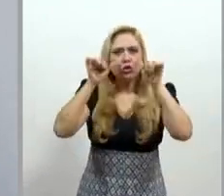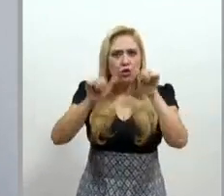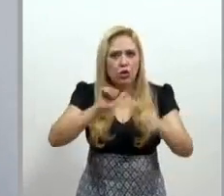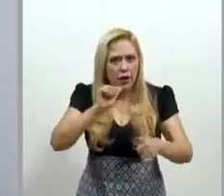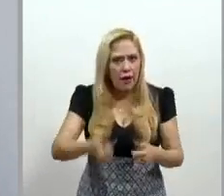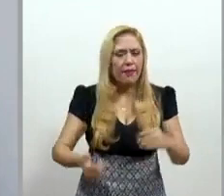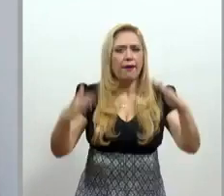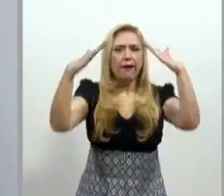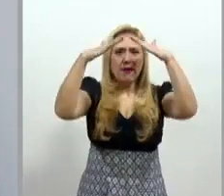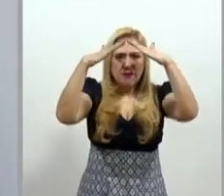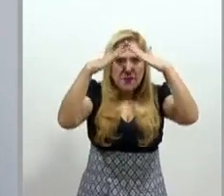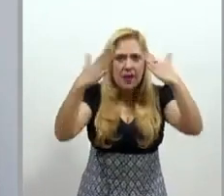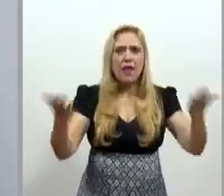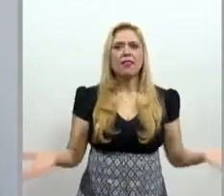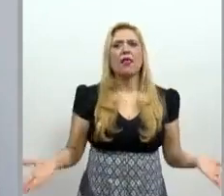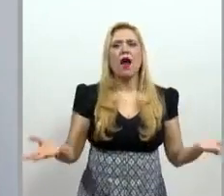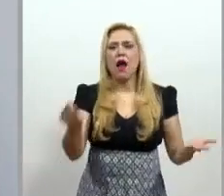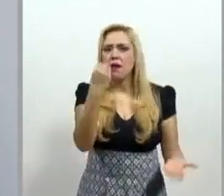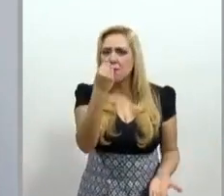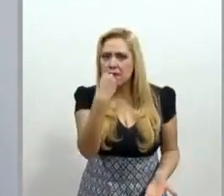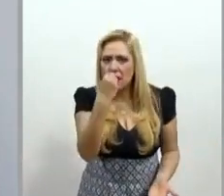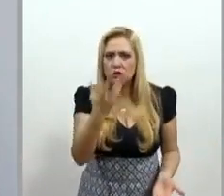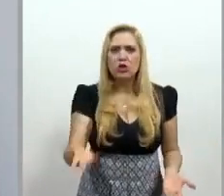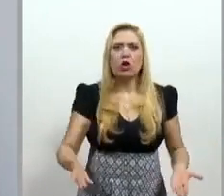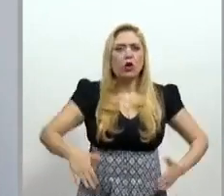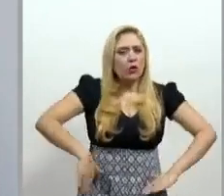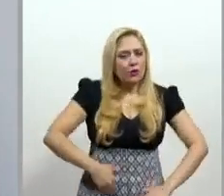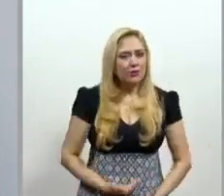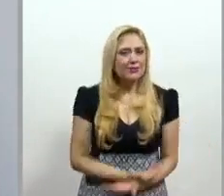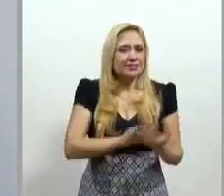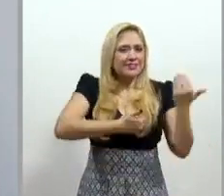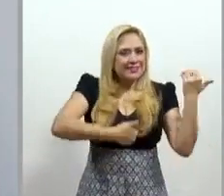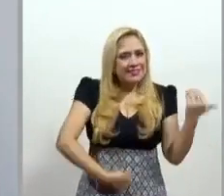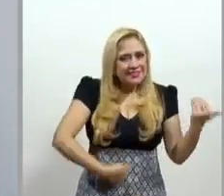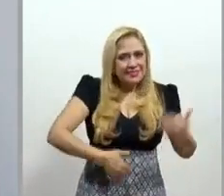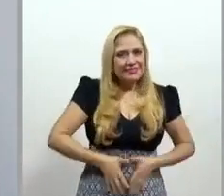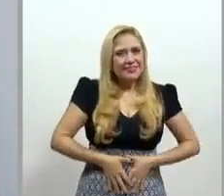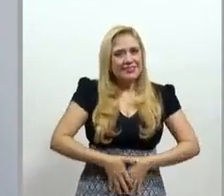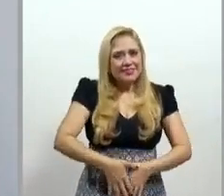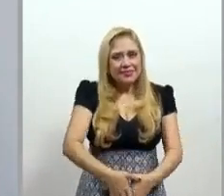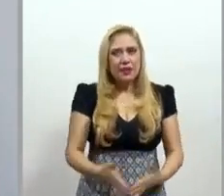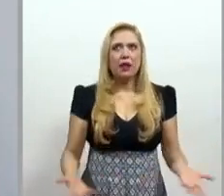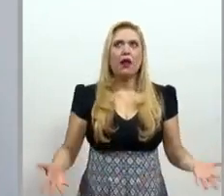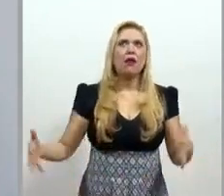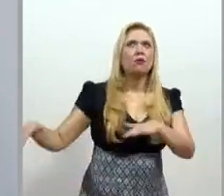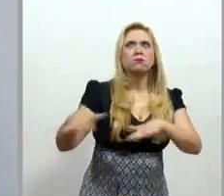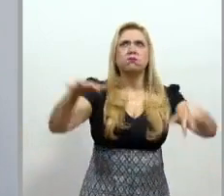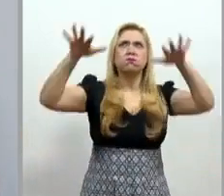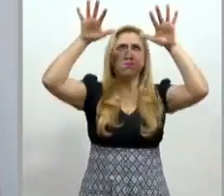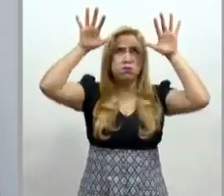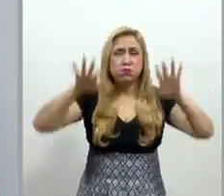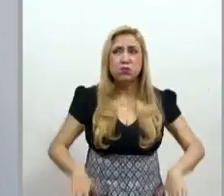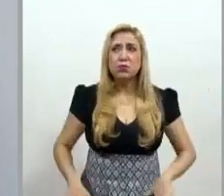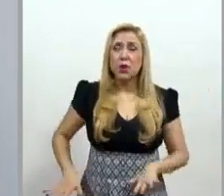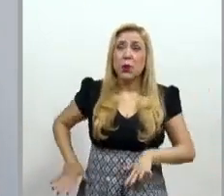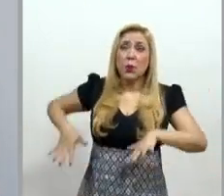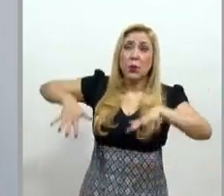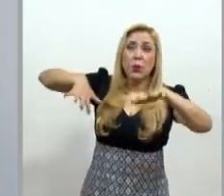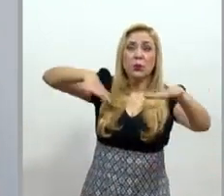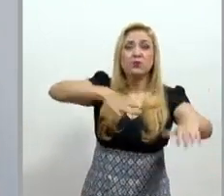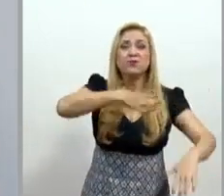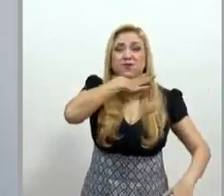vivienda, a la alimentación de las personas por causa de fenómenos o desastres naturales, por situaciones de degradación o